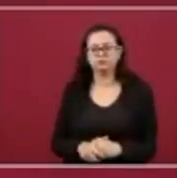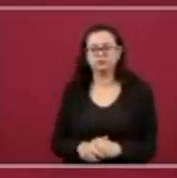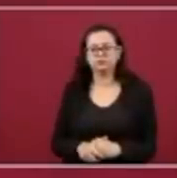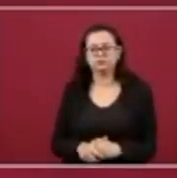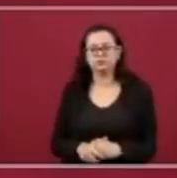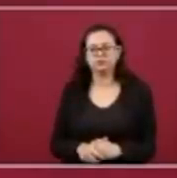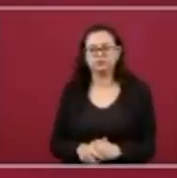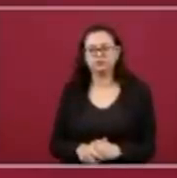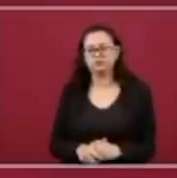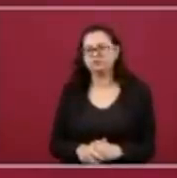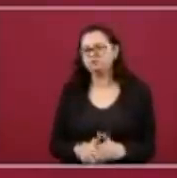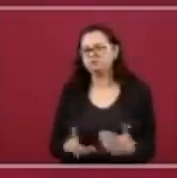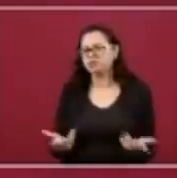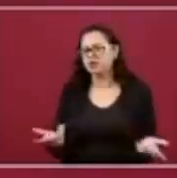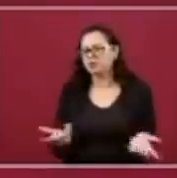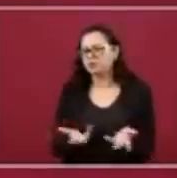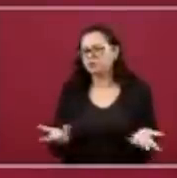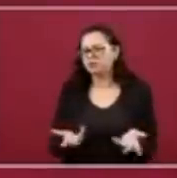¿qué estamos haciendo?